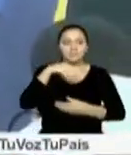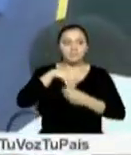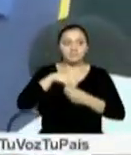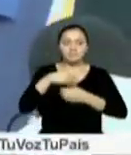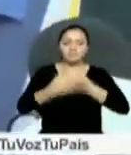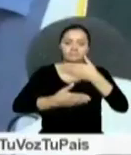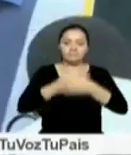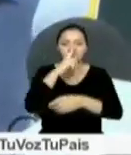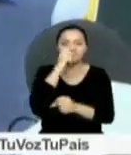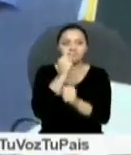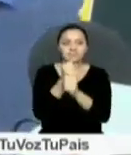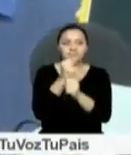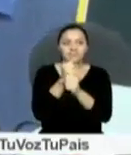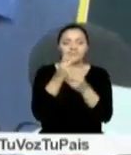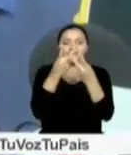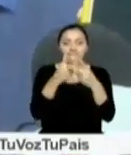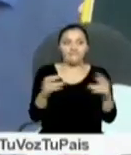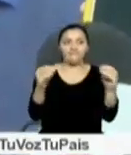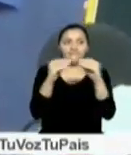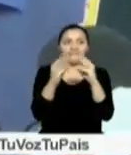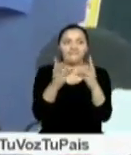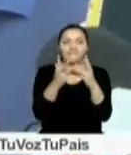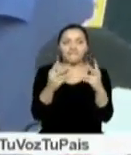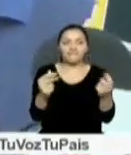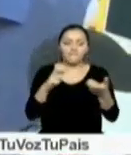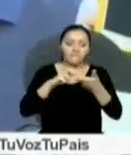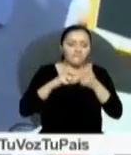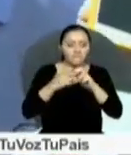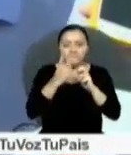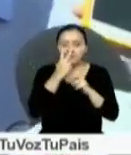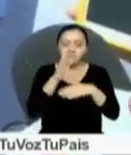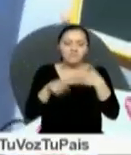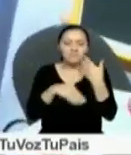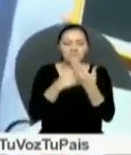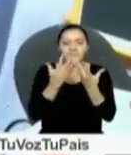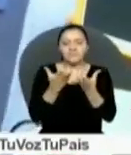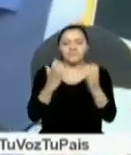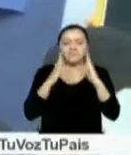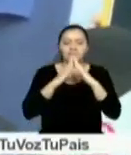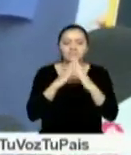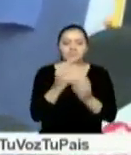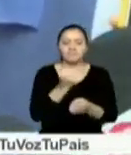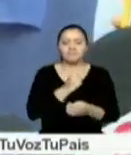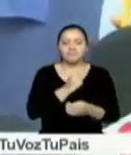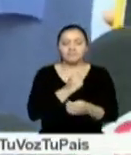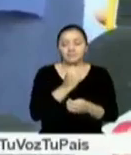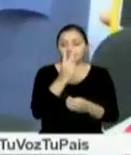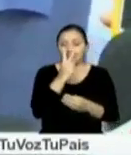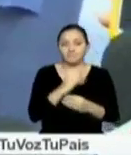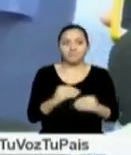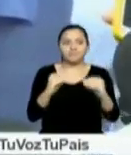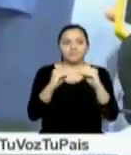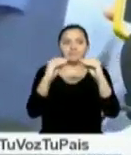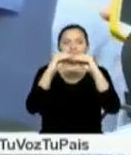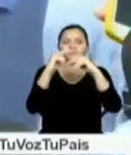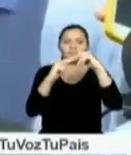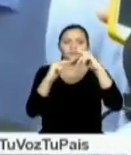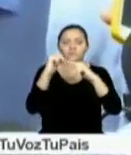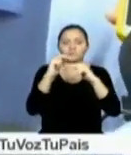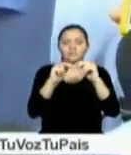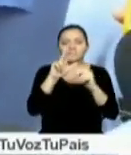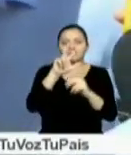empleo Y de paso resolvemos un problema Un anelo de todos los Ecuatorianos que tienen su casa propia imagínense cuando estemos construyendo